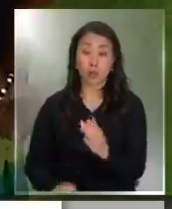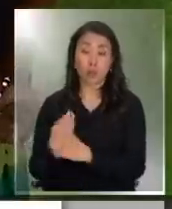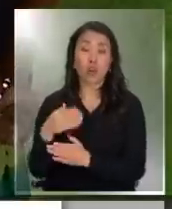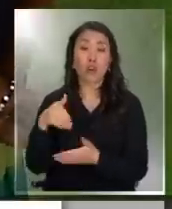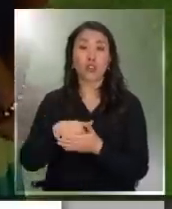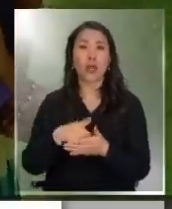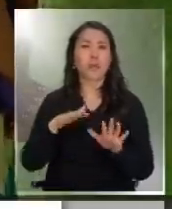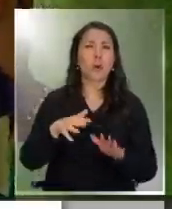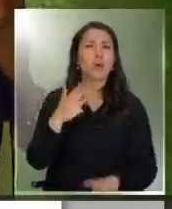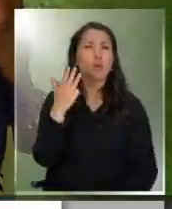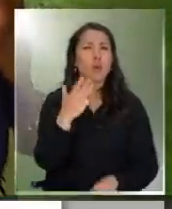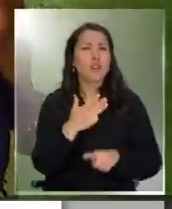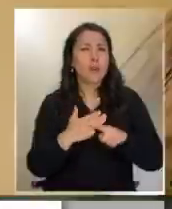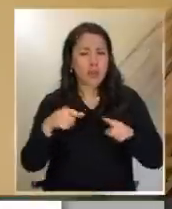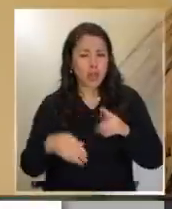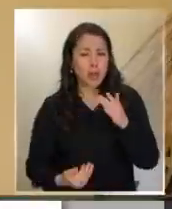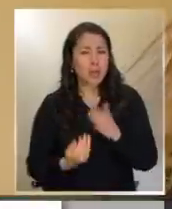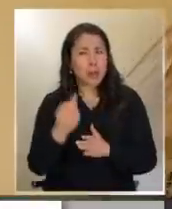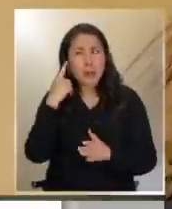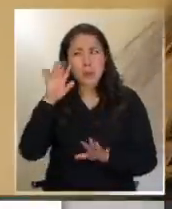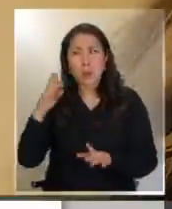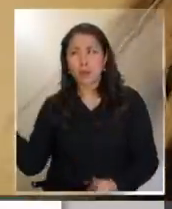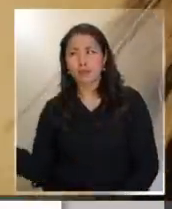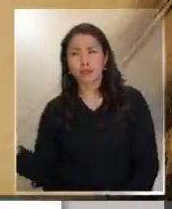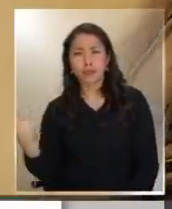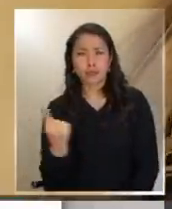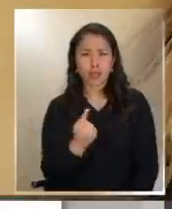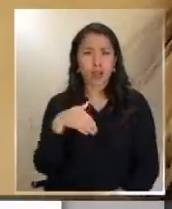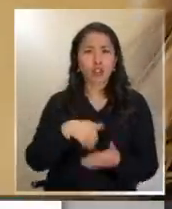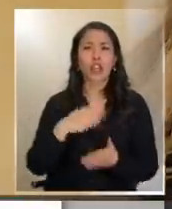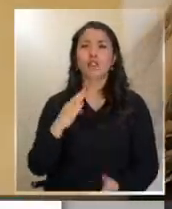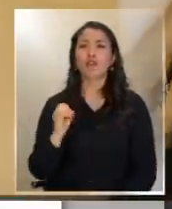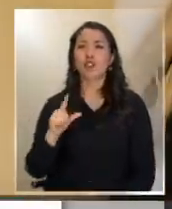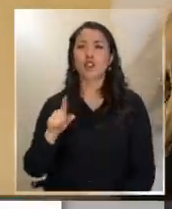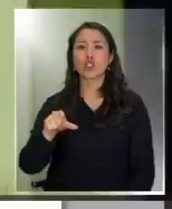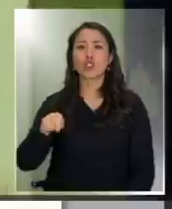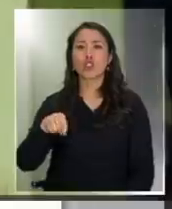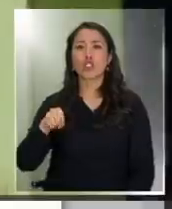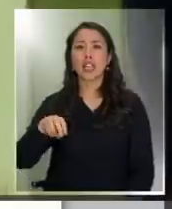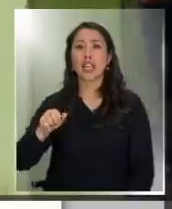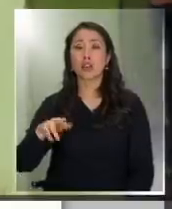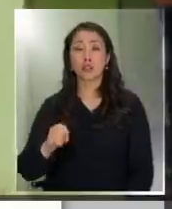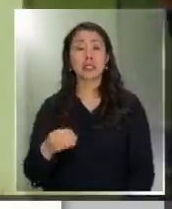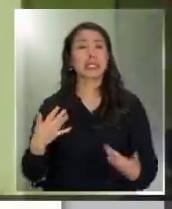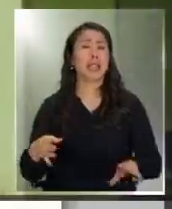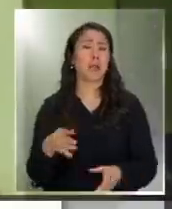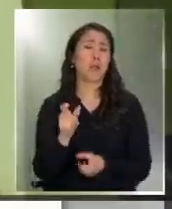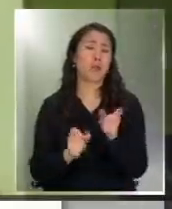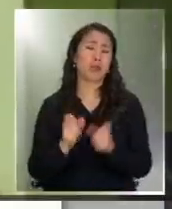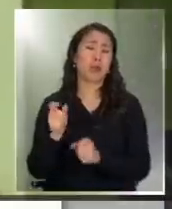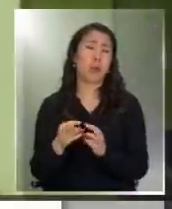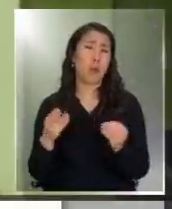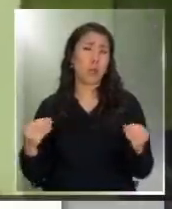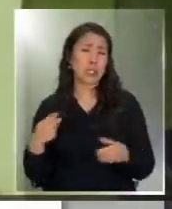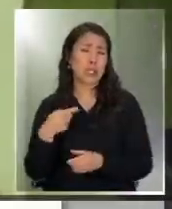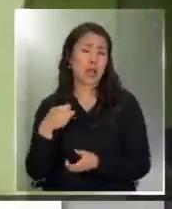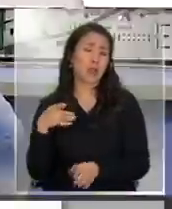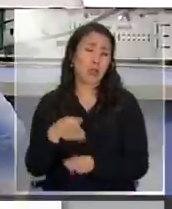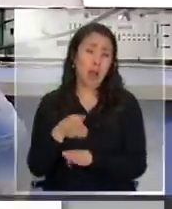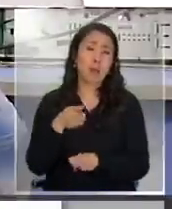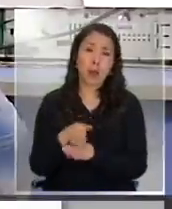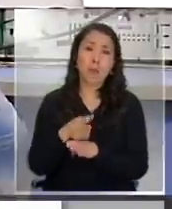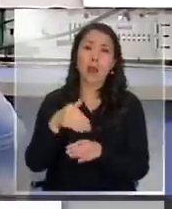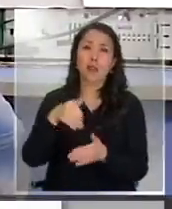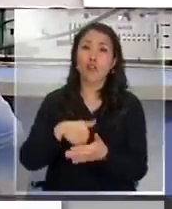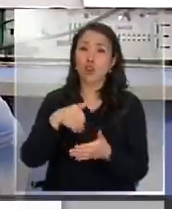9:30 de esta mañana. En todo caso, ya son cientos los brasileños que se han acercado a los locales de votación de esta zona para